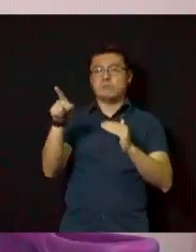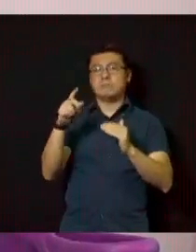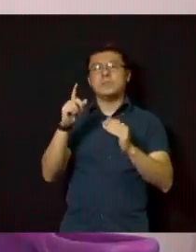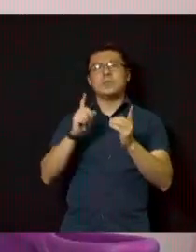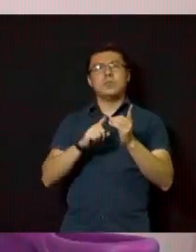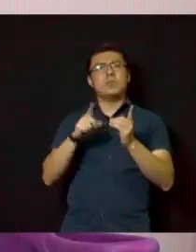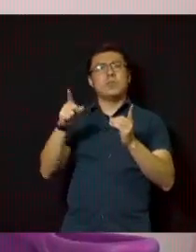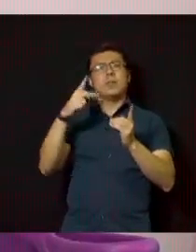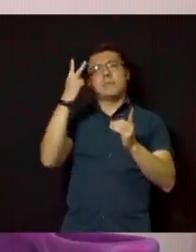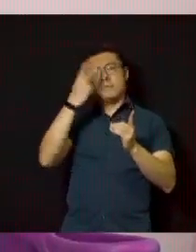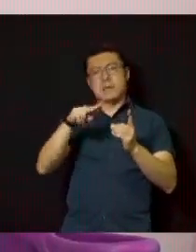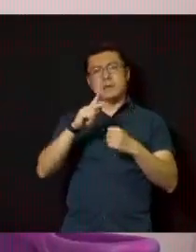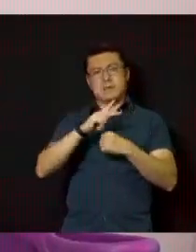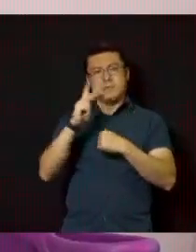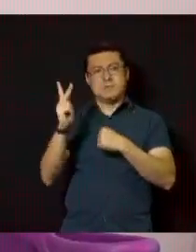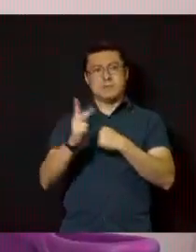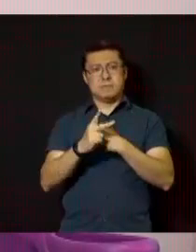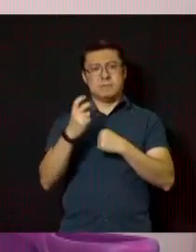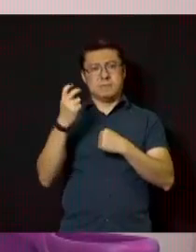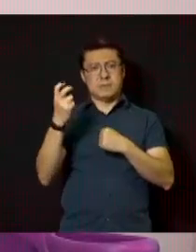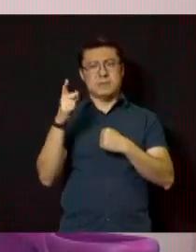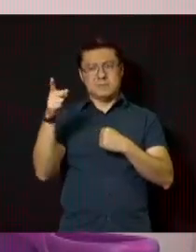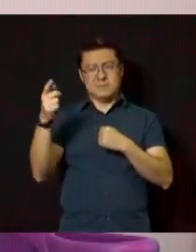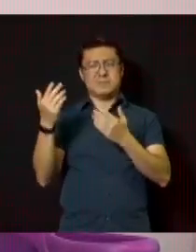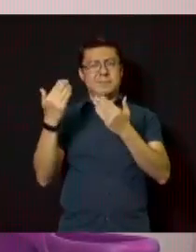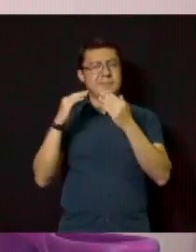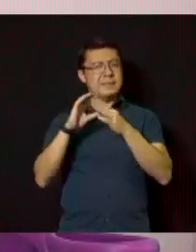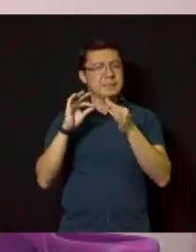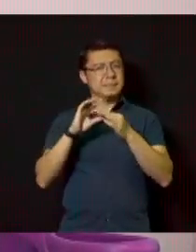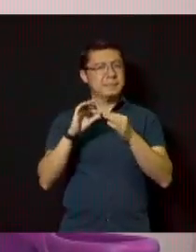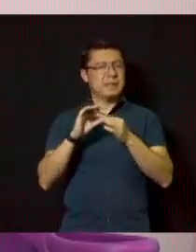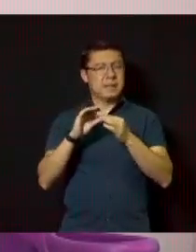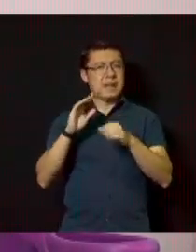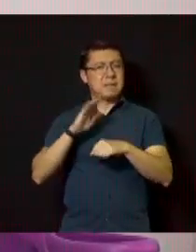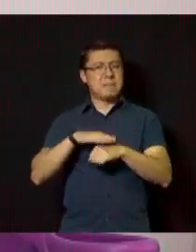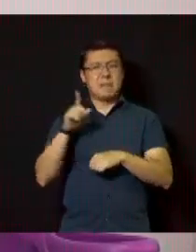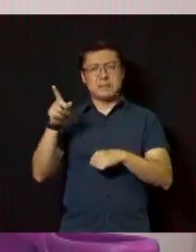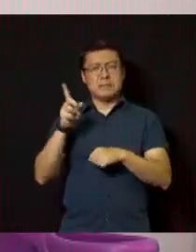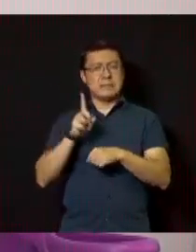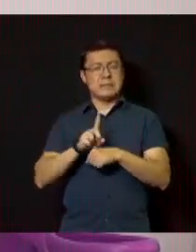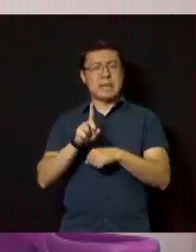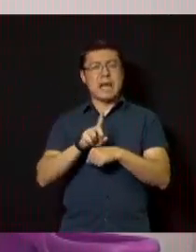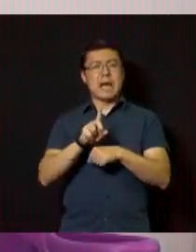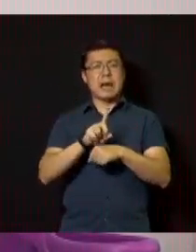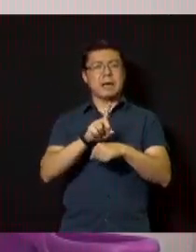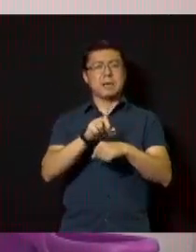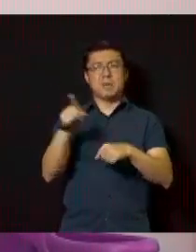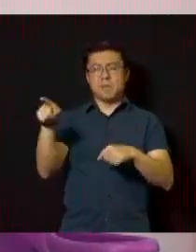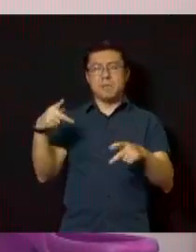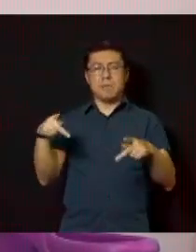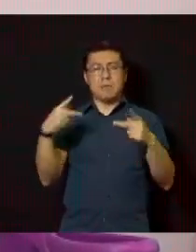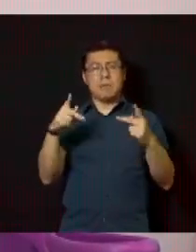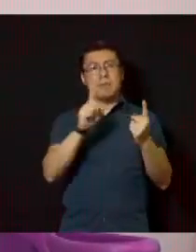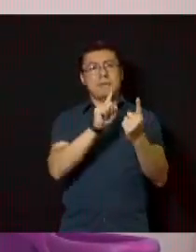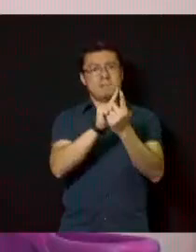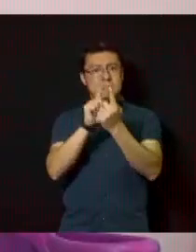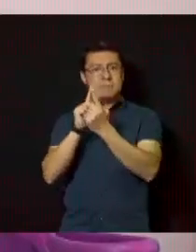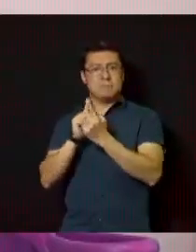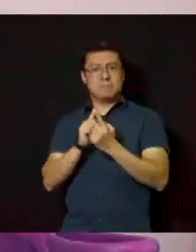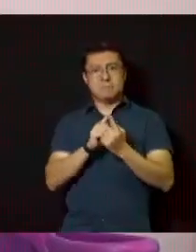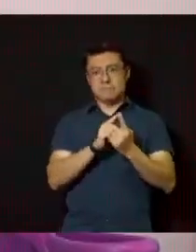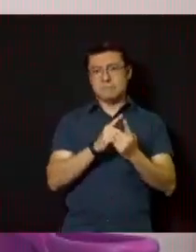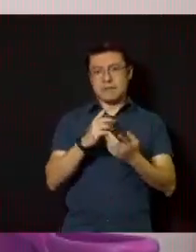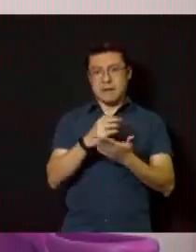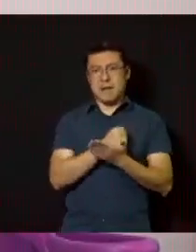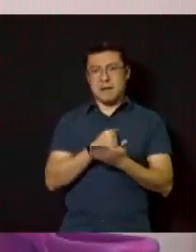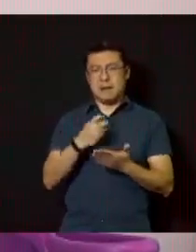ella nos va a poder contar todo acerca de cómo gana dinero todos los días a través de la venta del producto. Pero no solamente queda ahí,